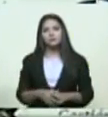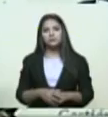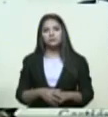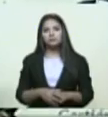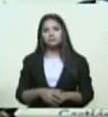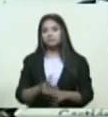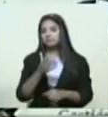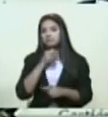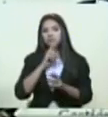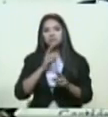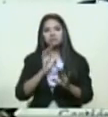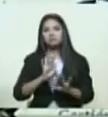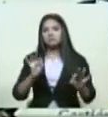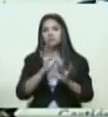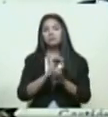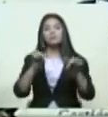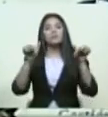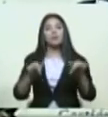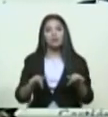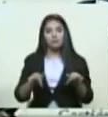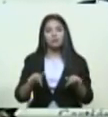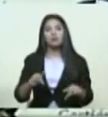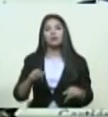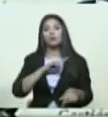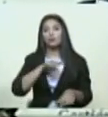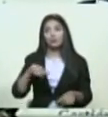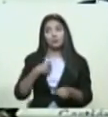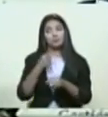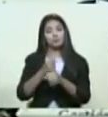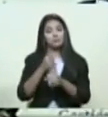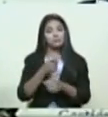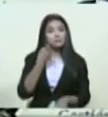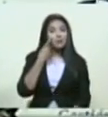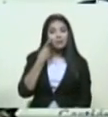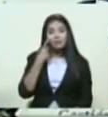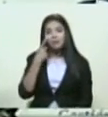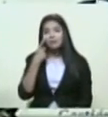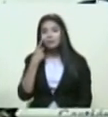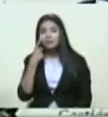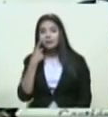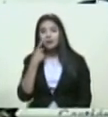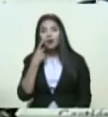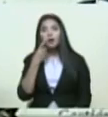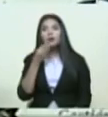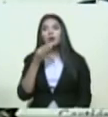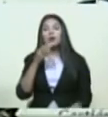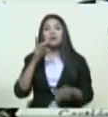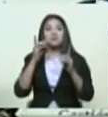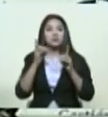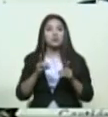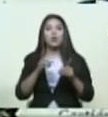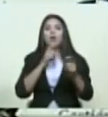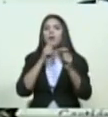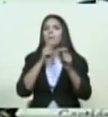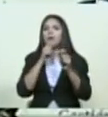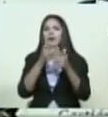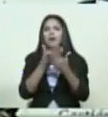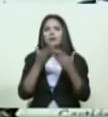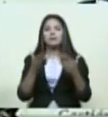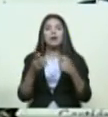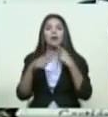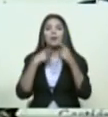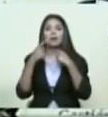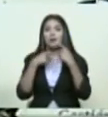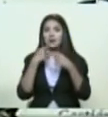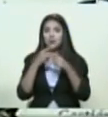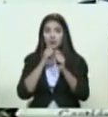a nada. Aquí vamos a estar pendientes de que los anuncios que hagamos, las ruedas de prensa que hagamos, las declaraciones que